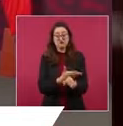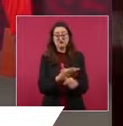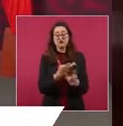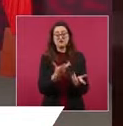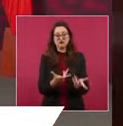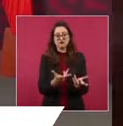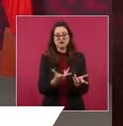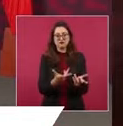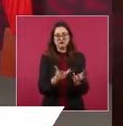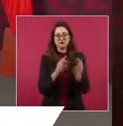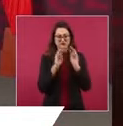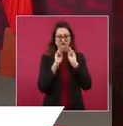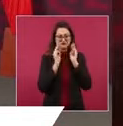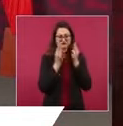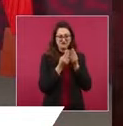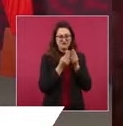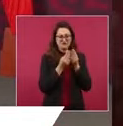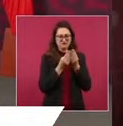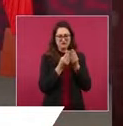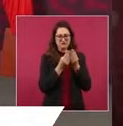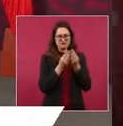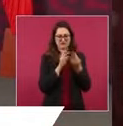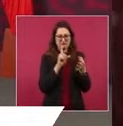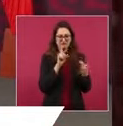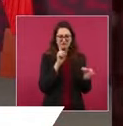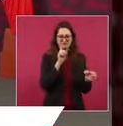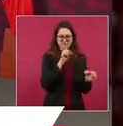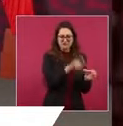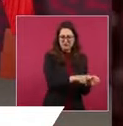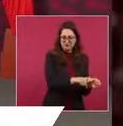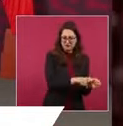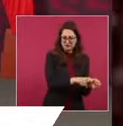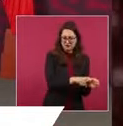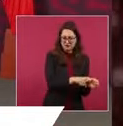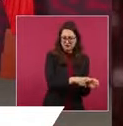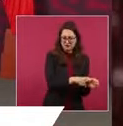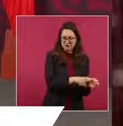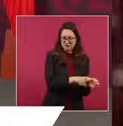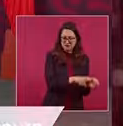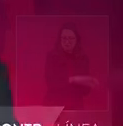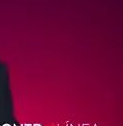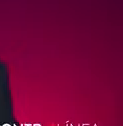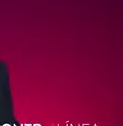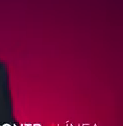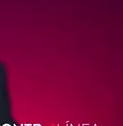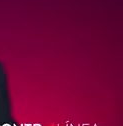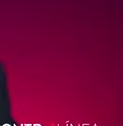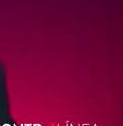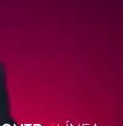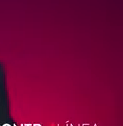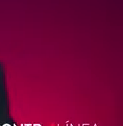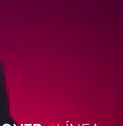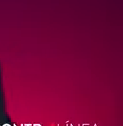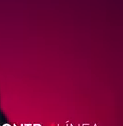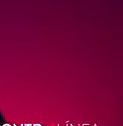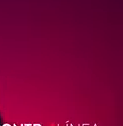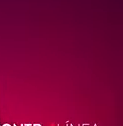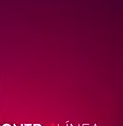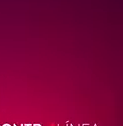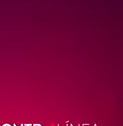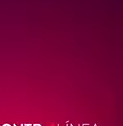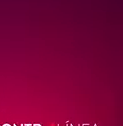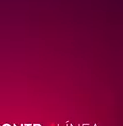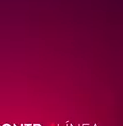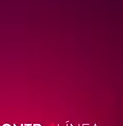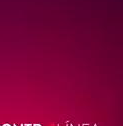la reconciliación entre los nicaragüenses. Y pues con esto, Urbano Barrera, podemos pasar a revisar las informaciones que consideramos más relevantes que